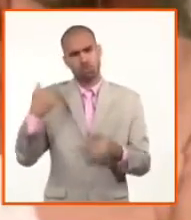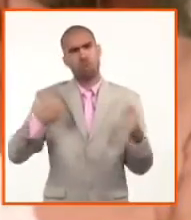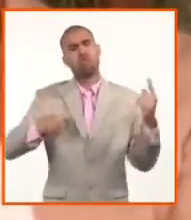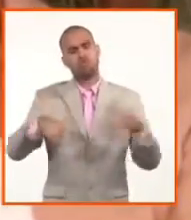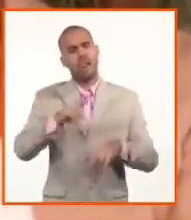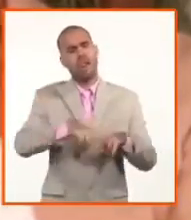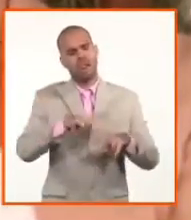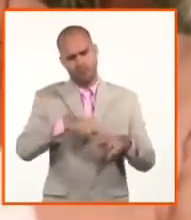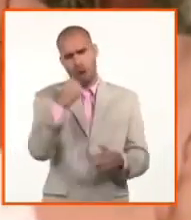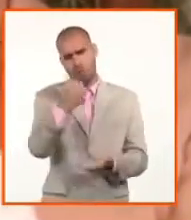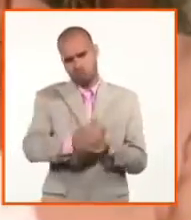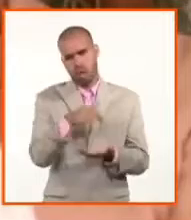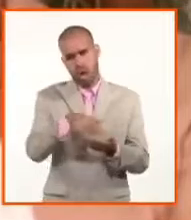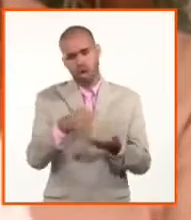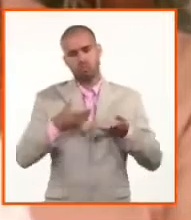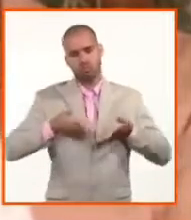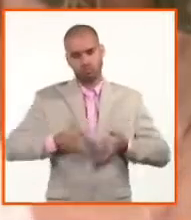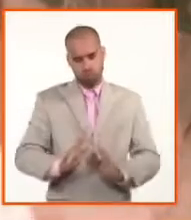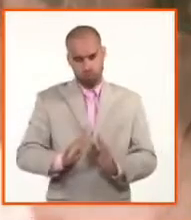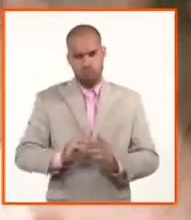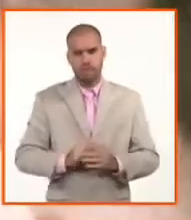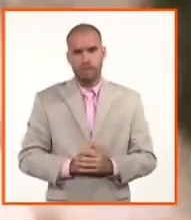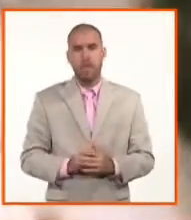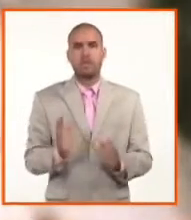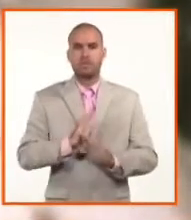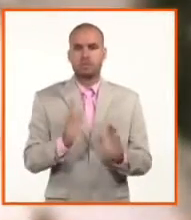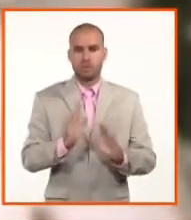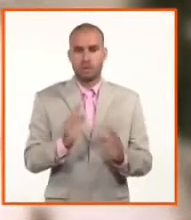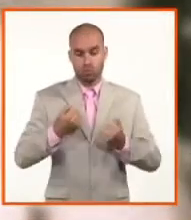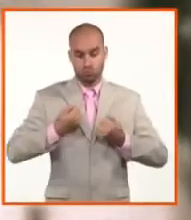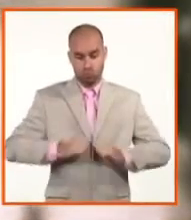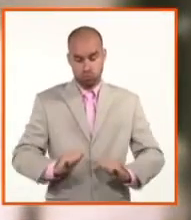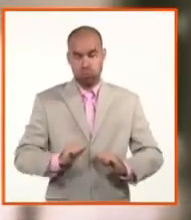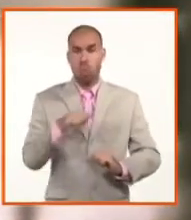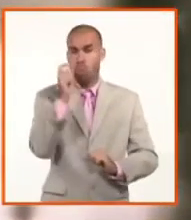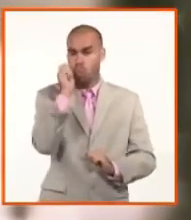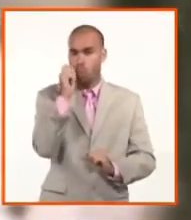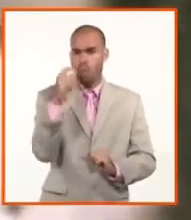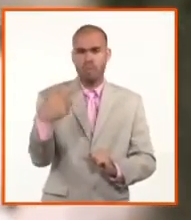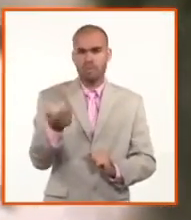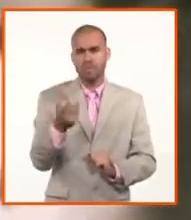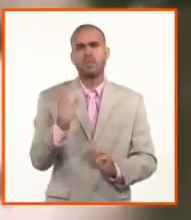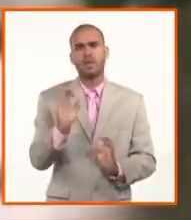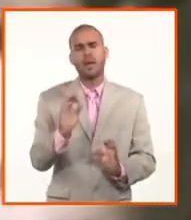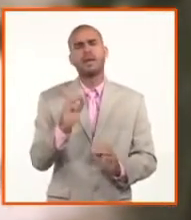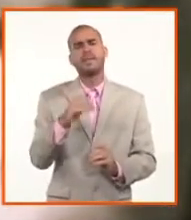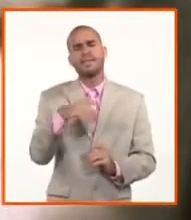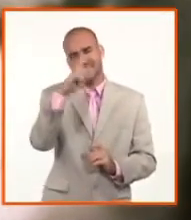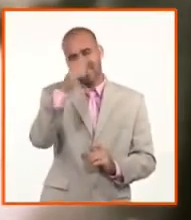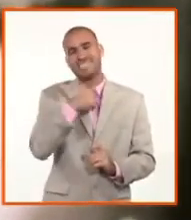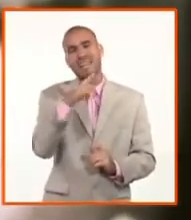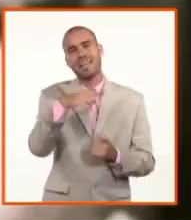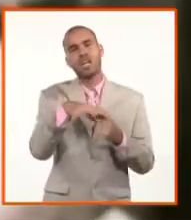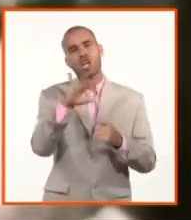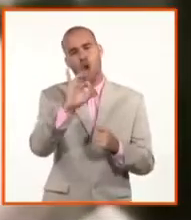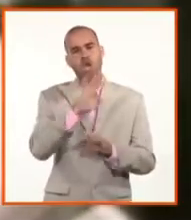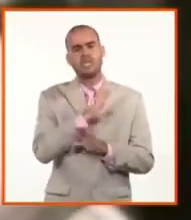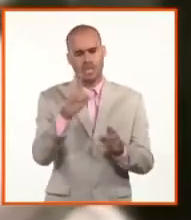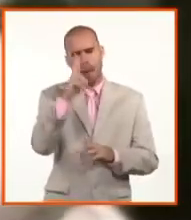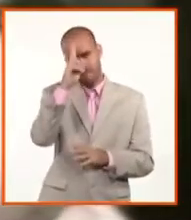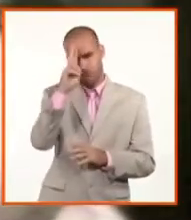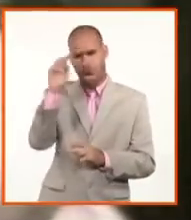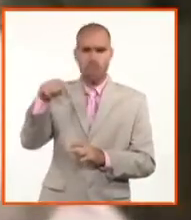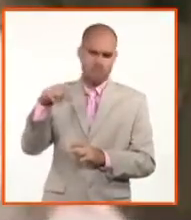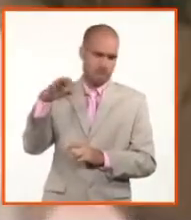Habana. Por eso. Y después, cuando nació Sergio, había una comadrona y había un médico. Luisito me